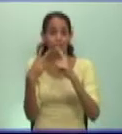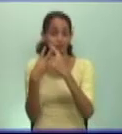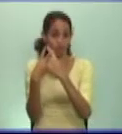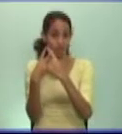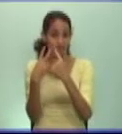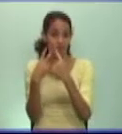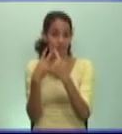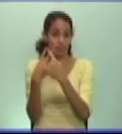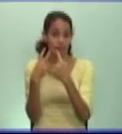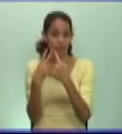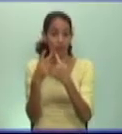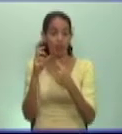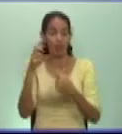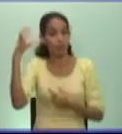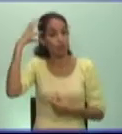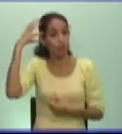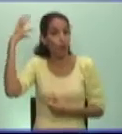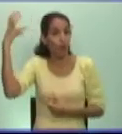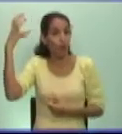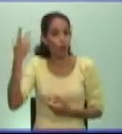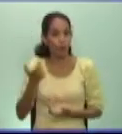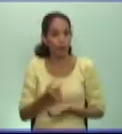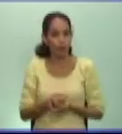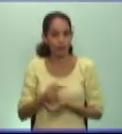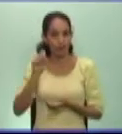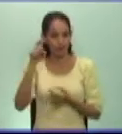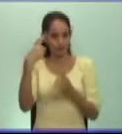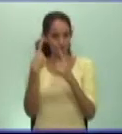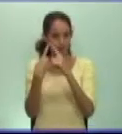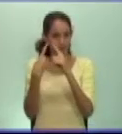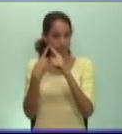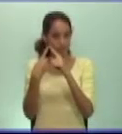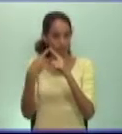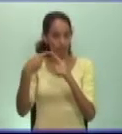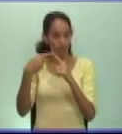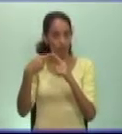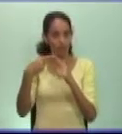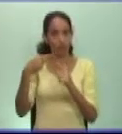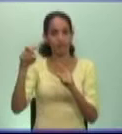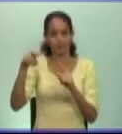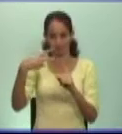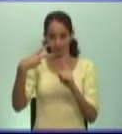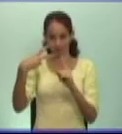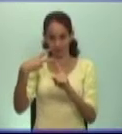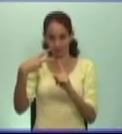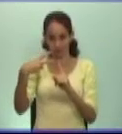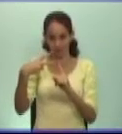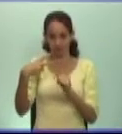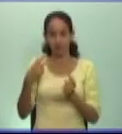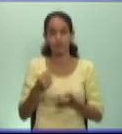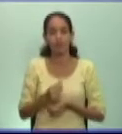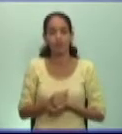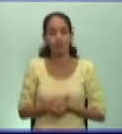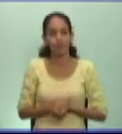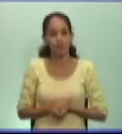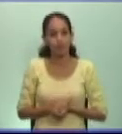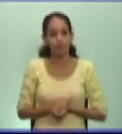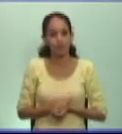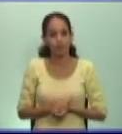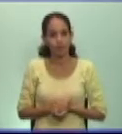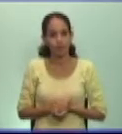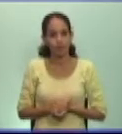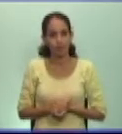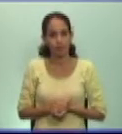etapa después del 45, el gobierno de Harry Truman hasta el año 52 y después el gobierno de Eisenhower hasta el año